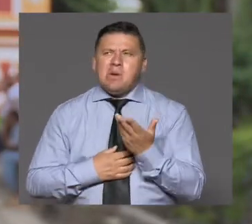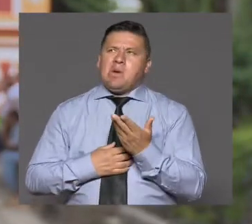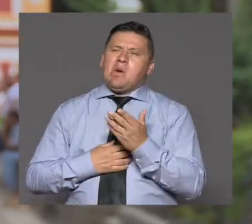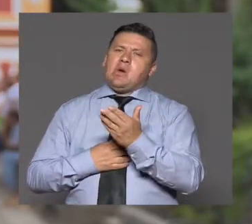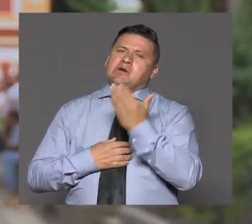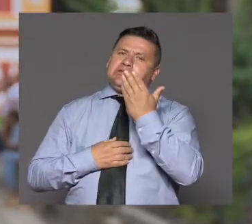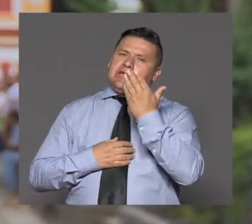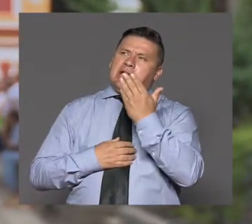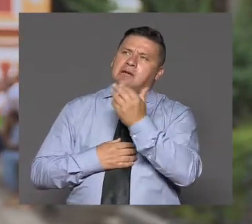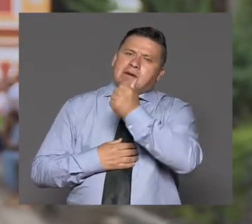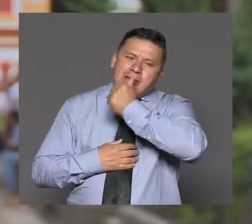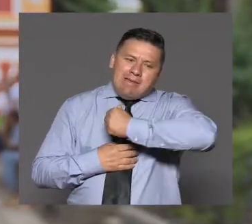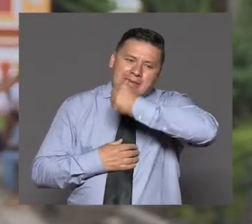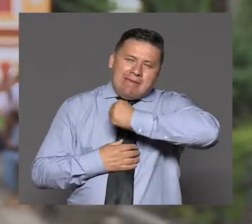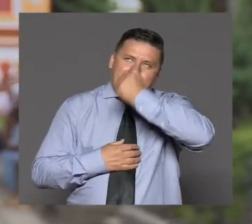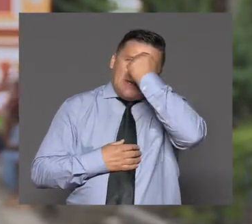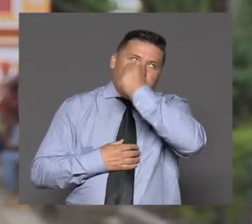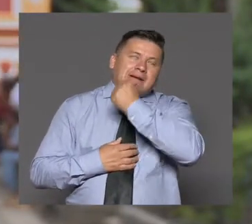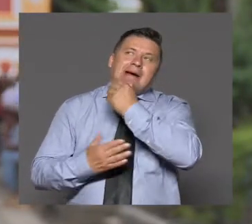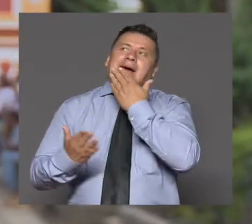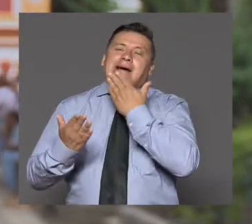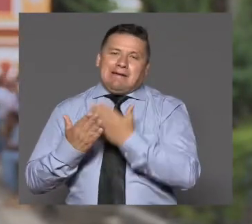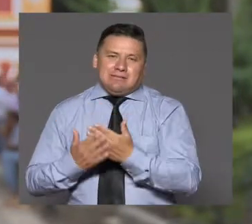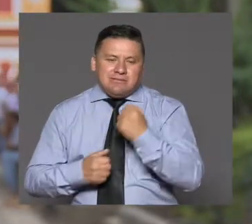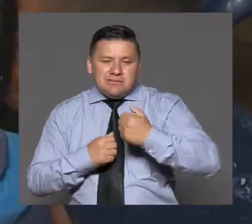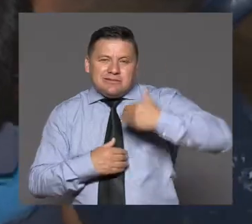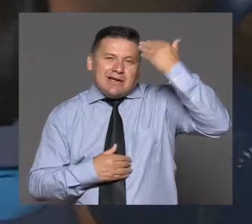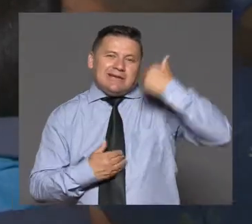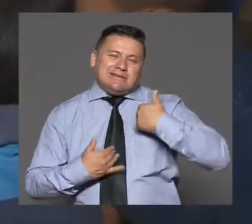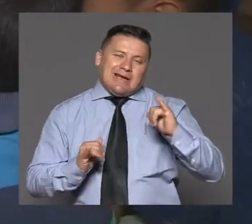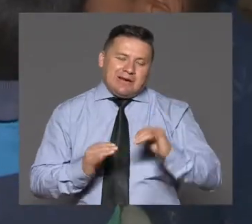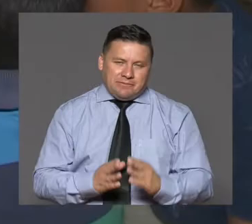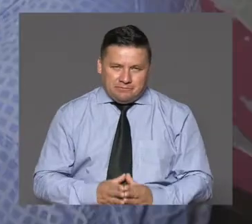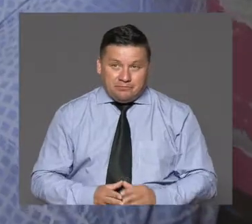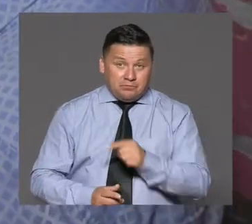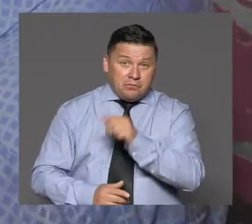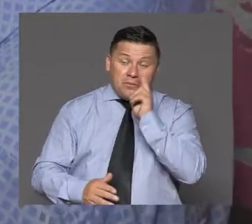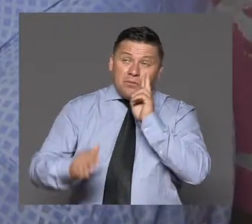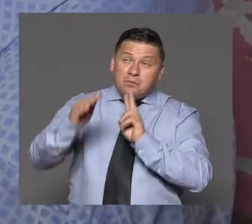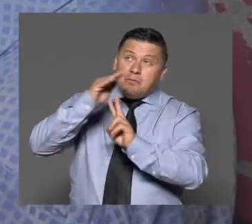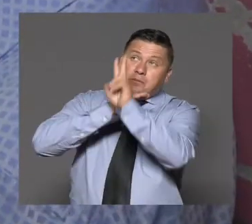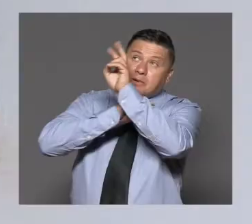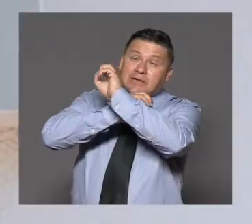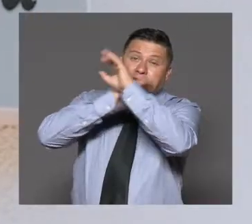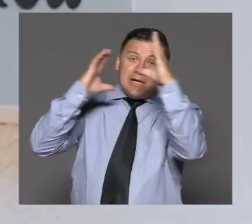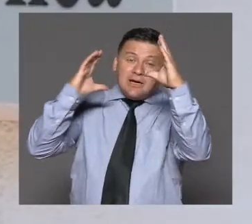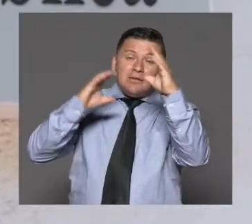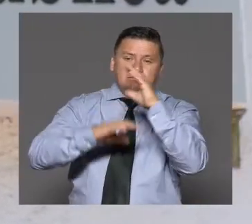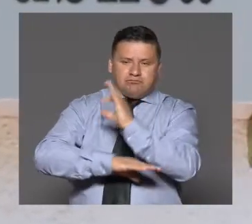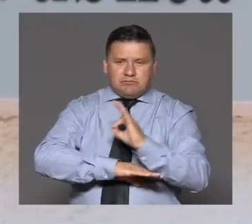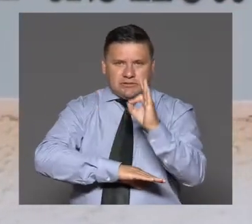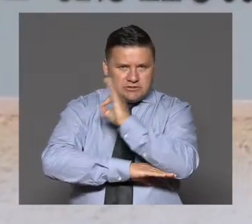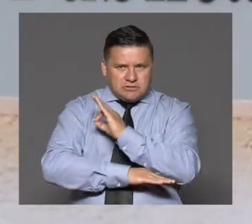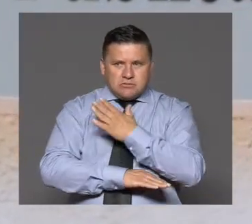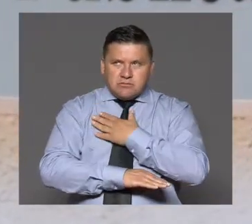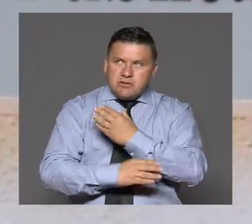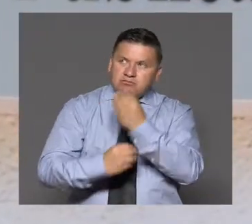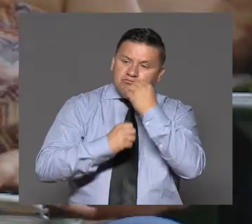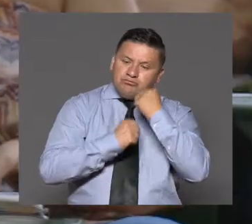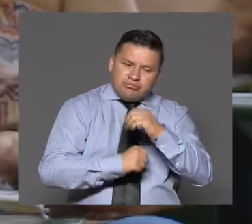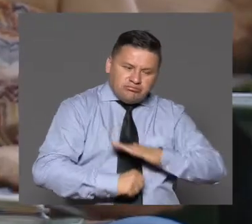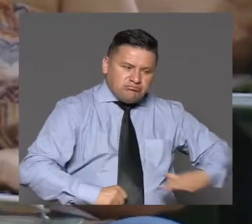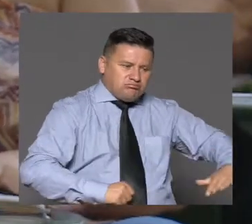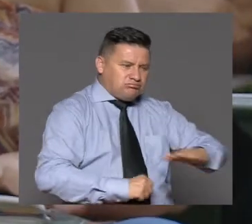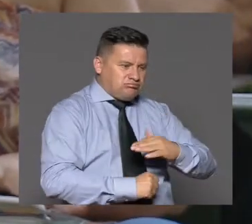nos han sabido soportar a nosotros que hemos estado ya en estas edades que tenemos. Su visión es el fortalecimiento de la ESAP en este territorio para que